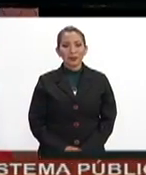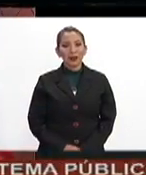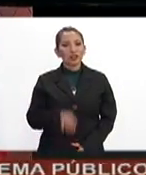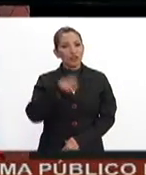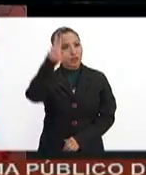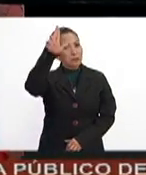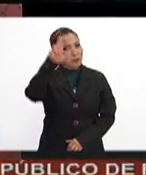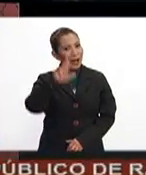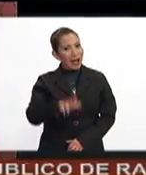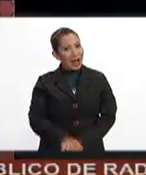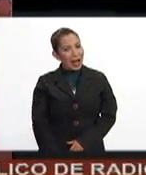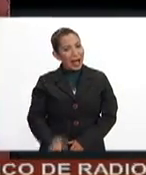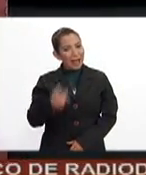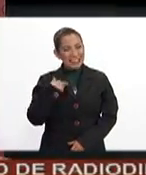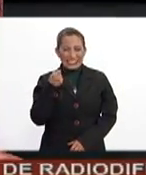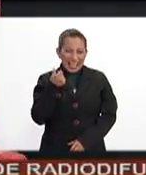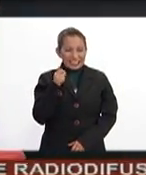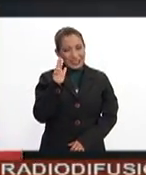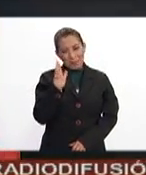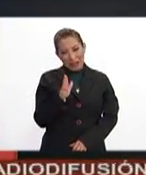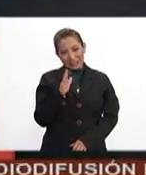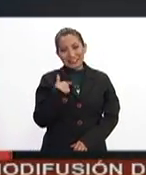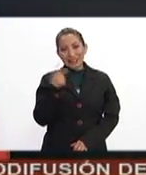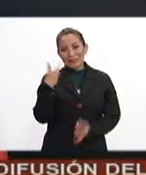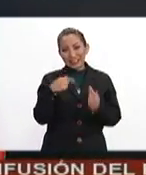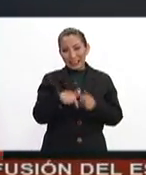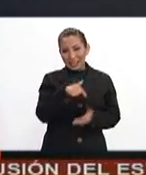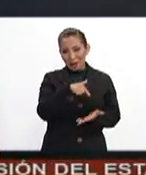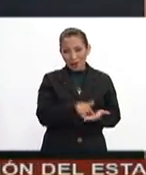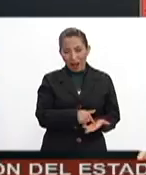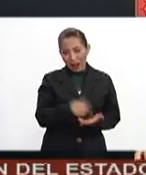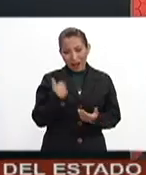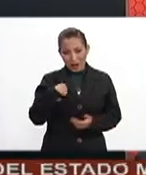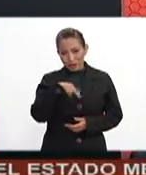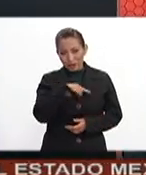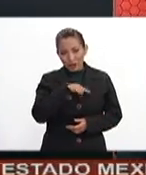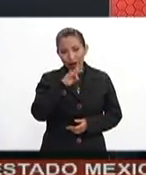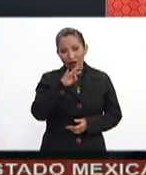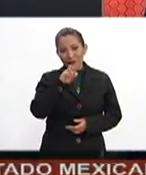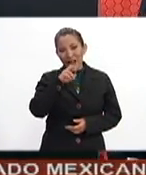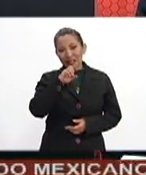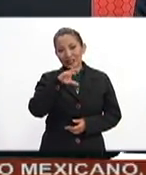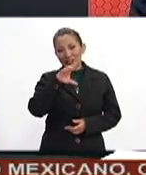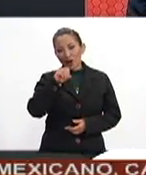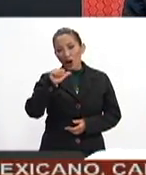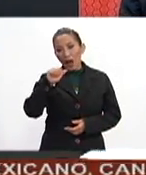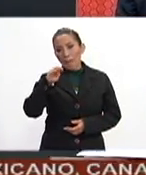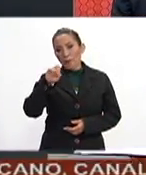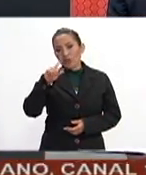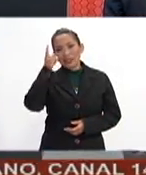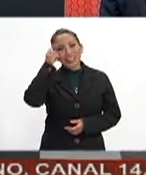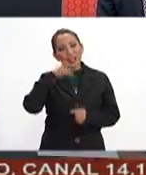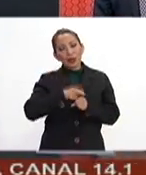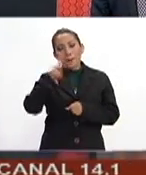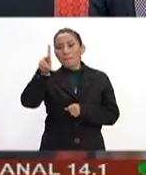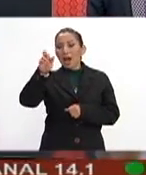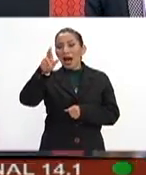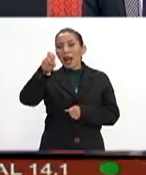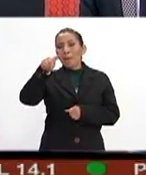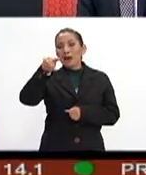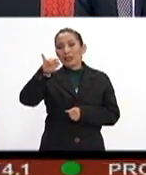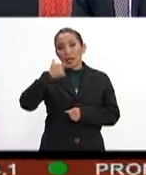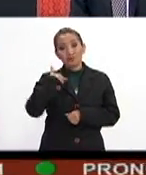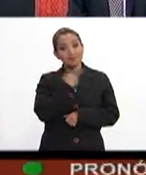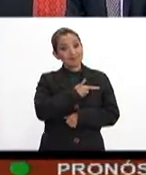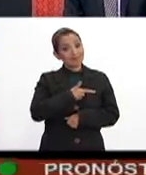Todos los martes, bueno, casi todos los martes, está aquí en el estudio con nosotros Francisco Abundis, él es director de Parametría y nos da mucho gusto